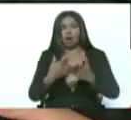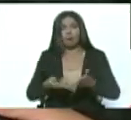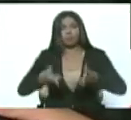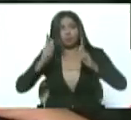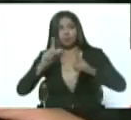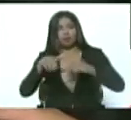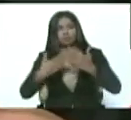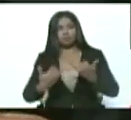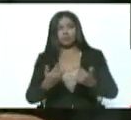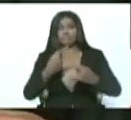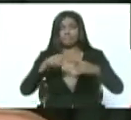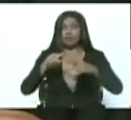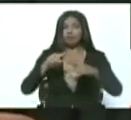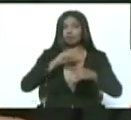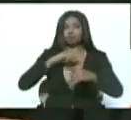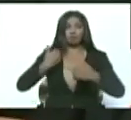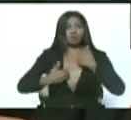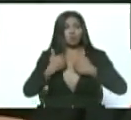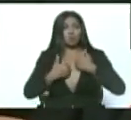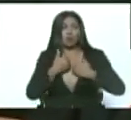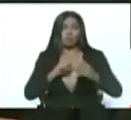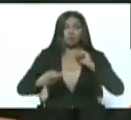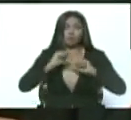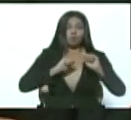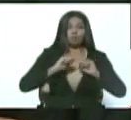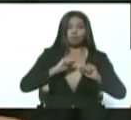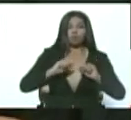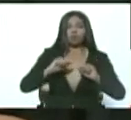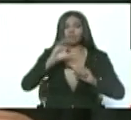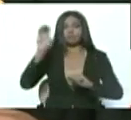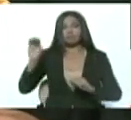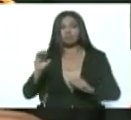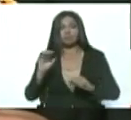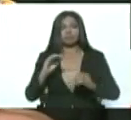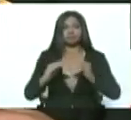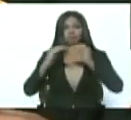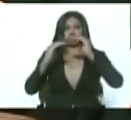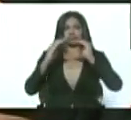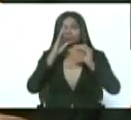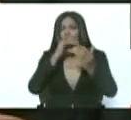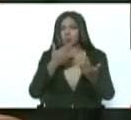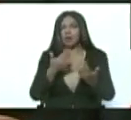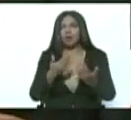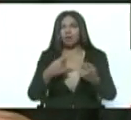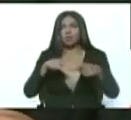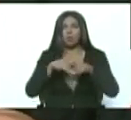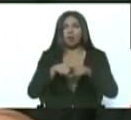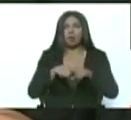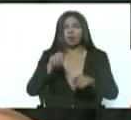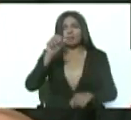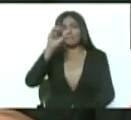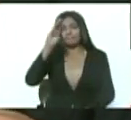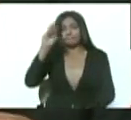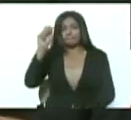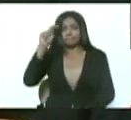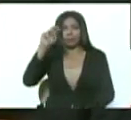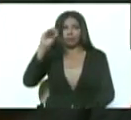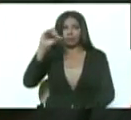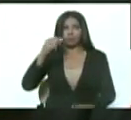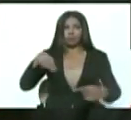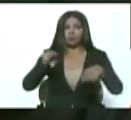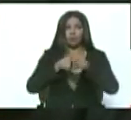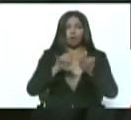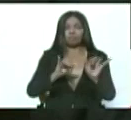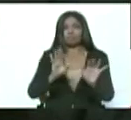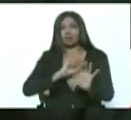oportunamente, pero es una preocupación del movimiento de países no alineados, cuyos principios, los de Bandung, son incluso más generosos que